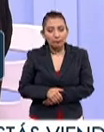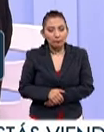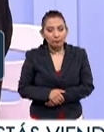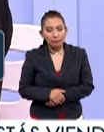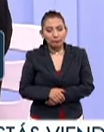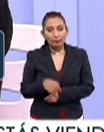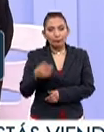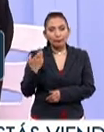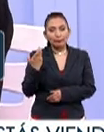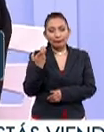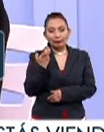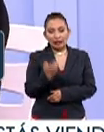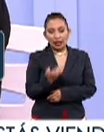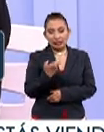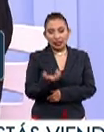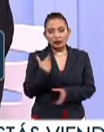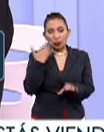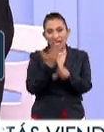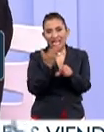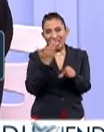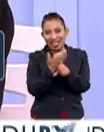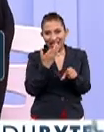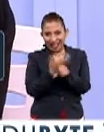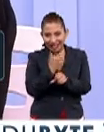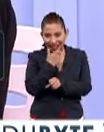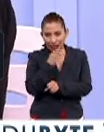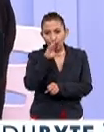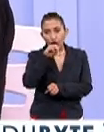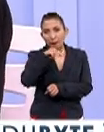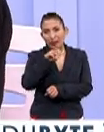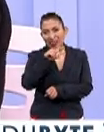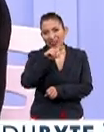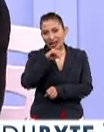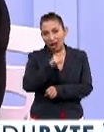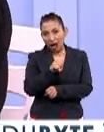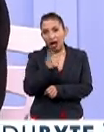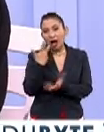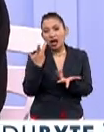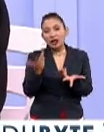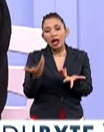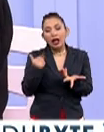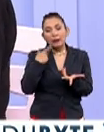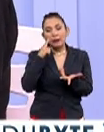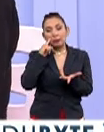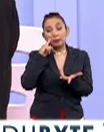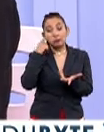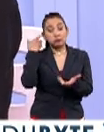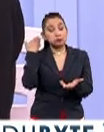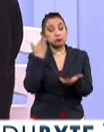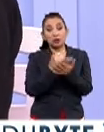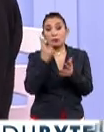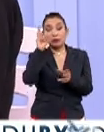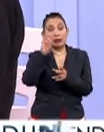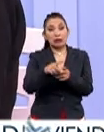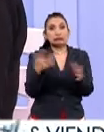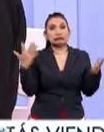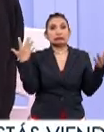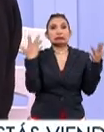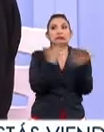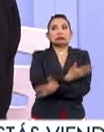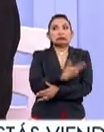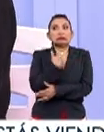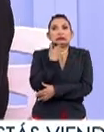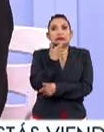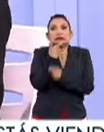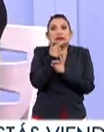es una comedia que se te estampa en la cara porque tiene muchas realidades hechas